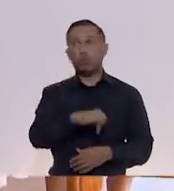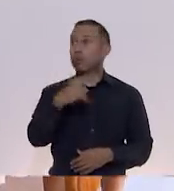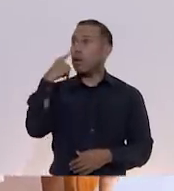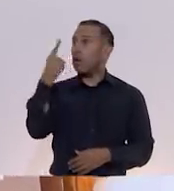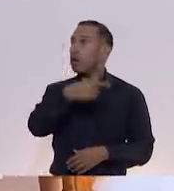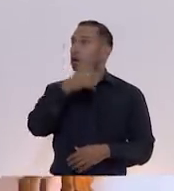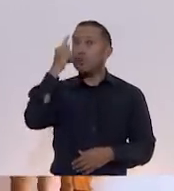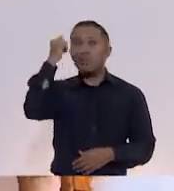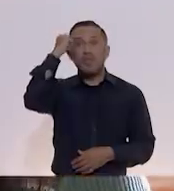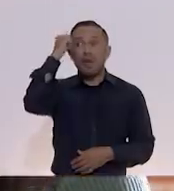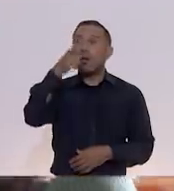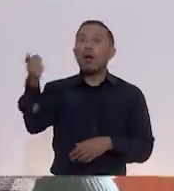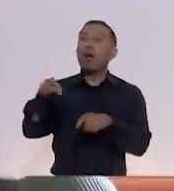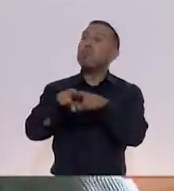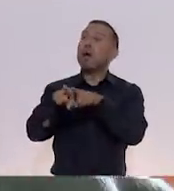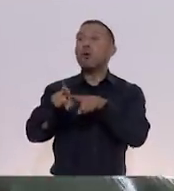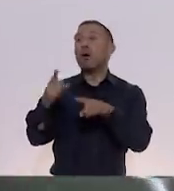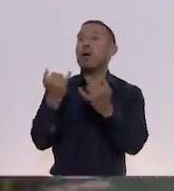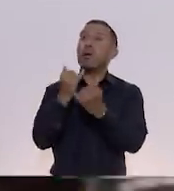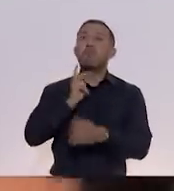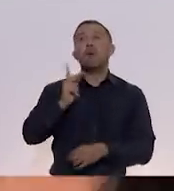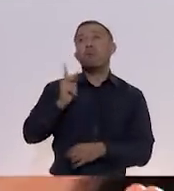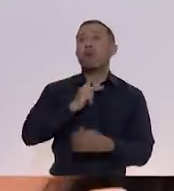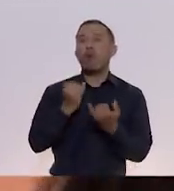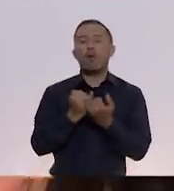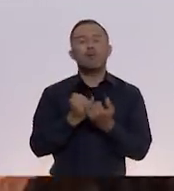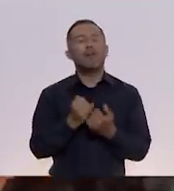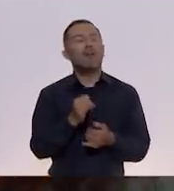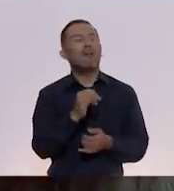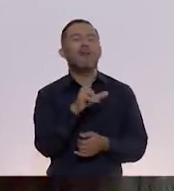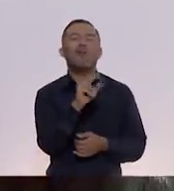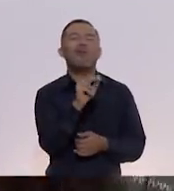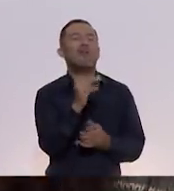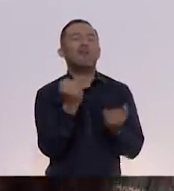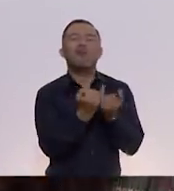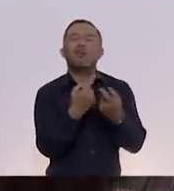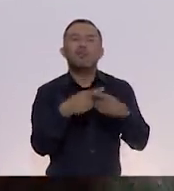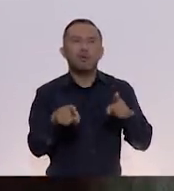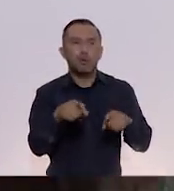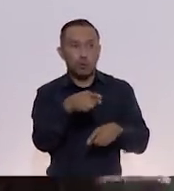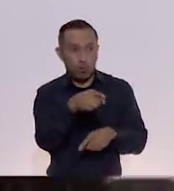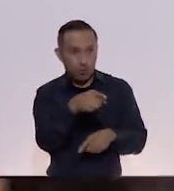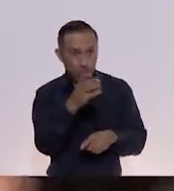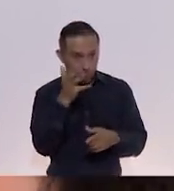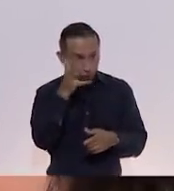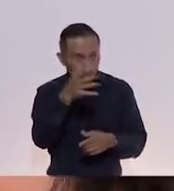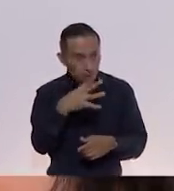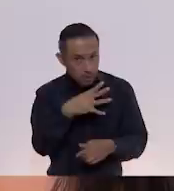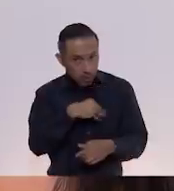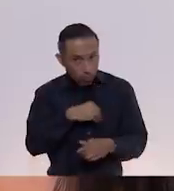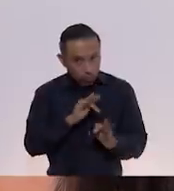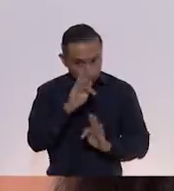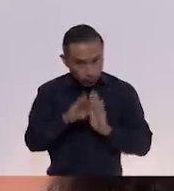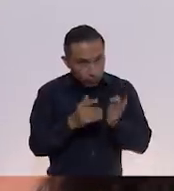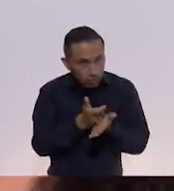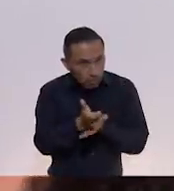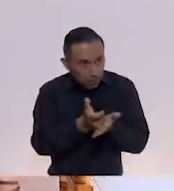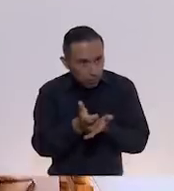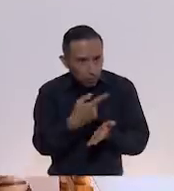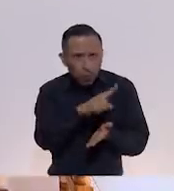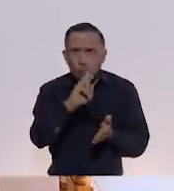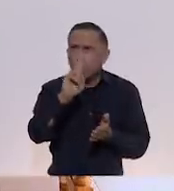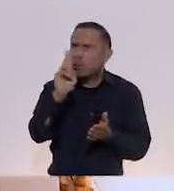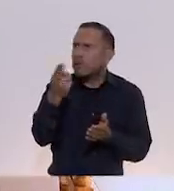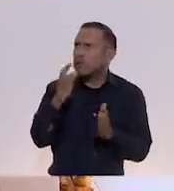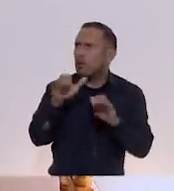comparando con su hermano. No es lo mismo, Tere. Tú no vas a mantener una familia. ¿Para qué quieres hacer una carrera? Exacto.